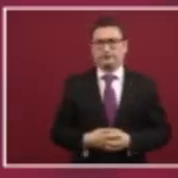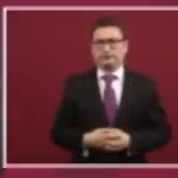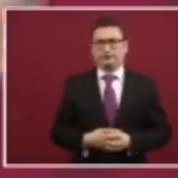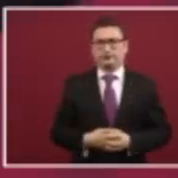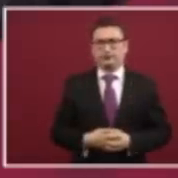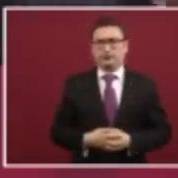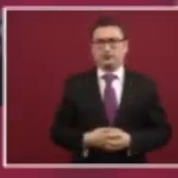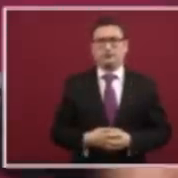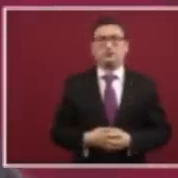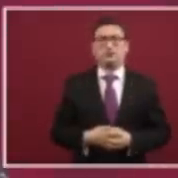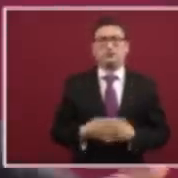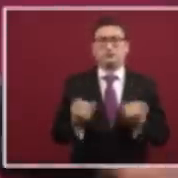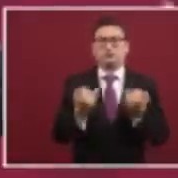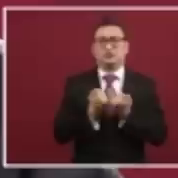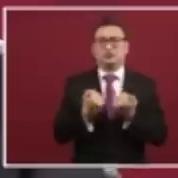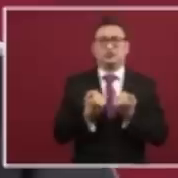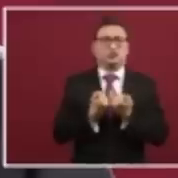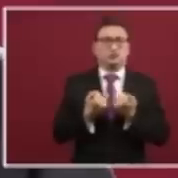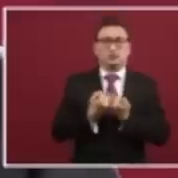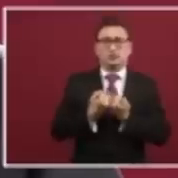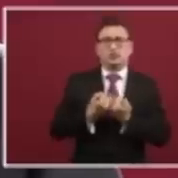y rodeado de